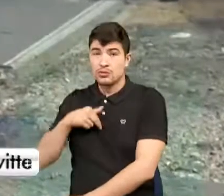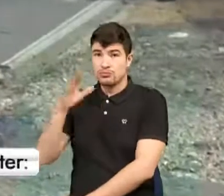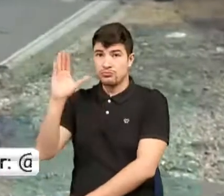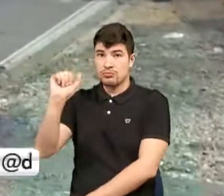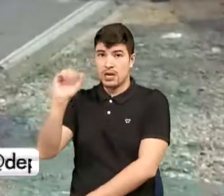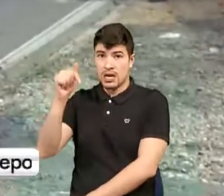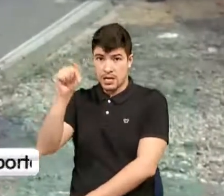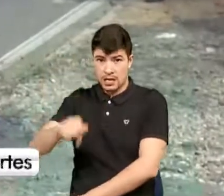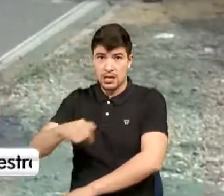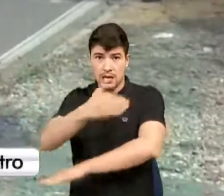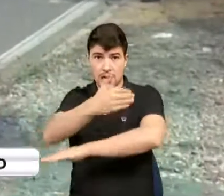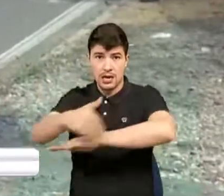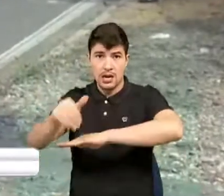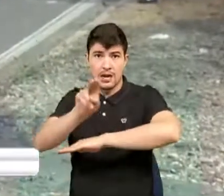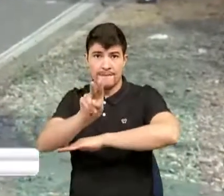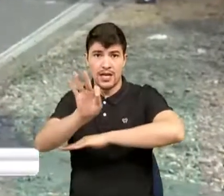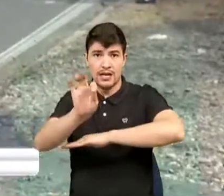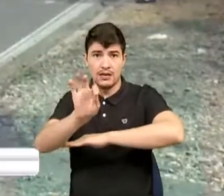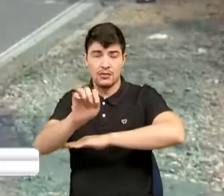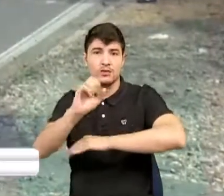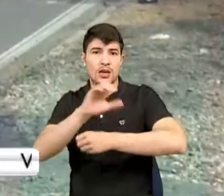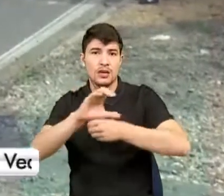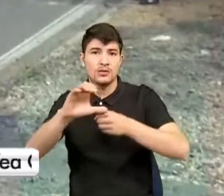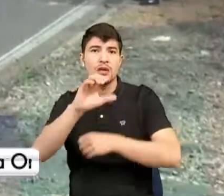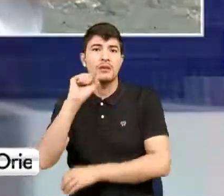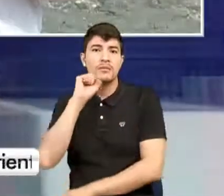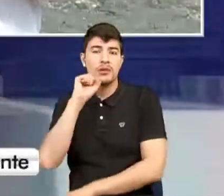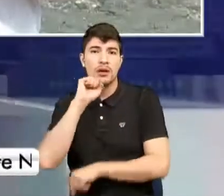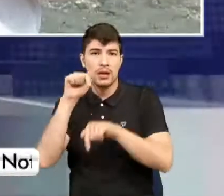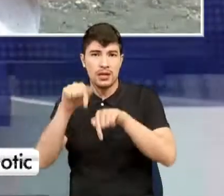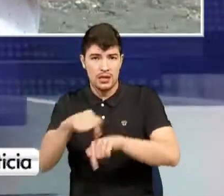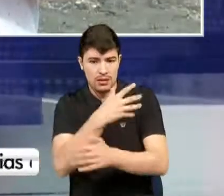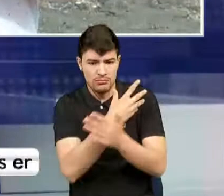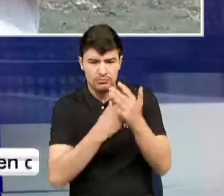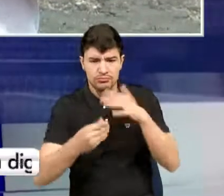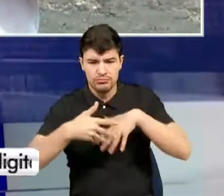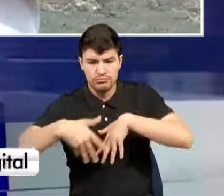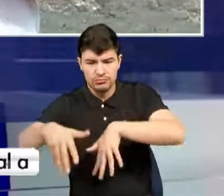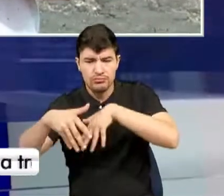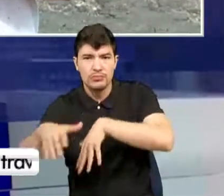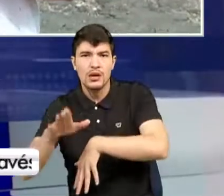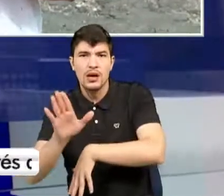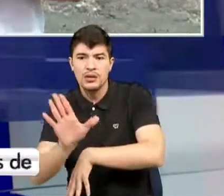carrera 28 de Barranca Bermeja, en esta protesta que hacen los